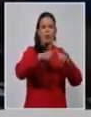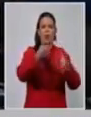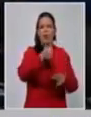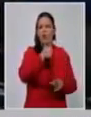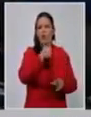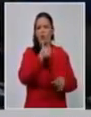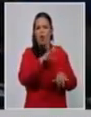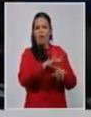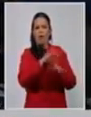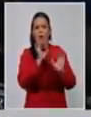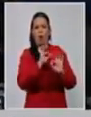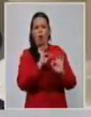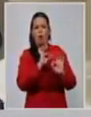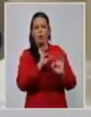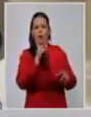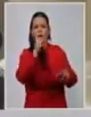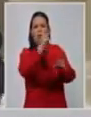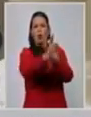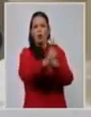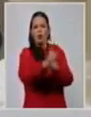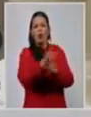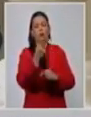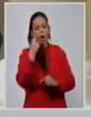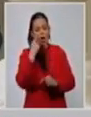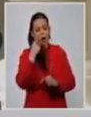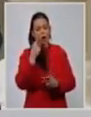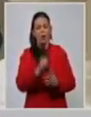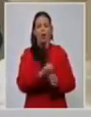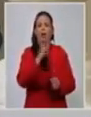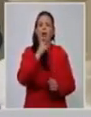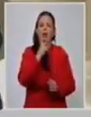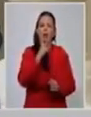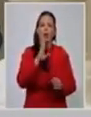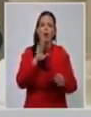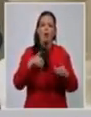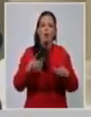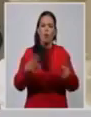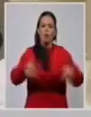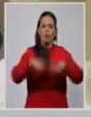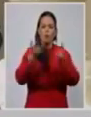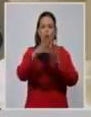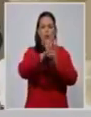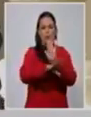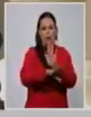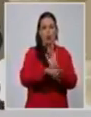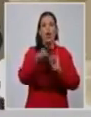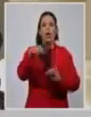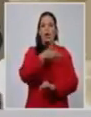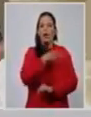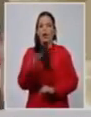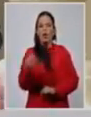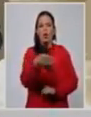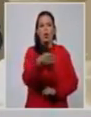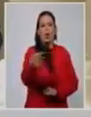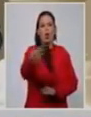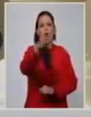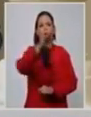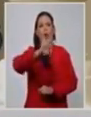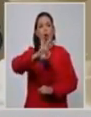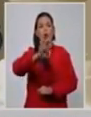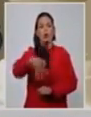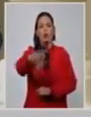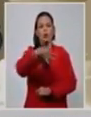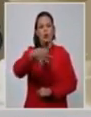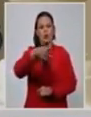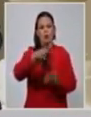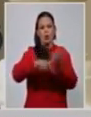virus del SARS-CoV-2 en todas estas comunidades y sobre todo, les reitero, en los 8 municipios de la provincia. Ustedes, por